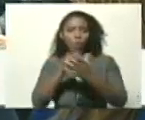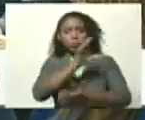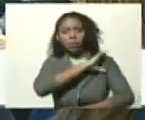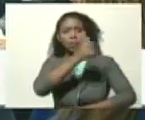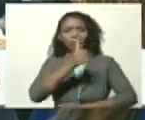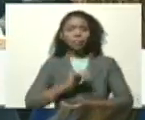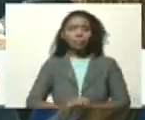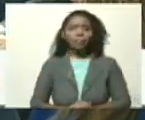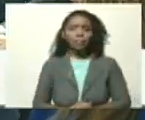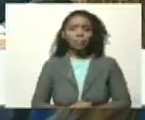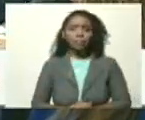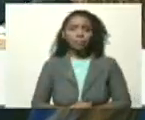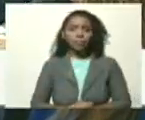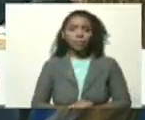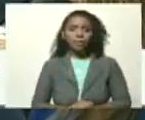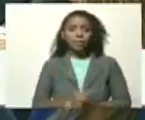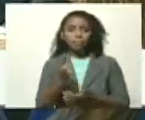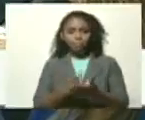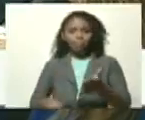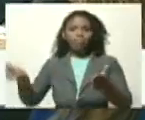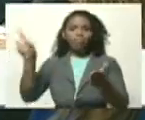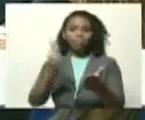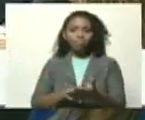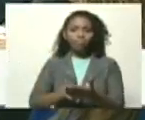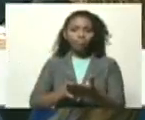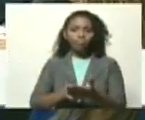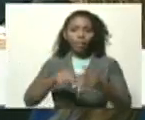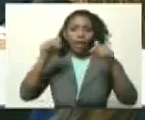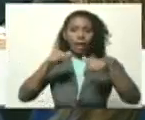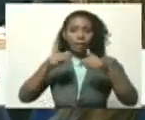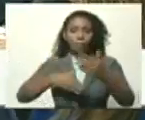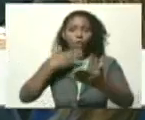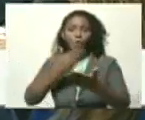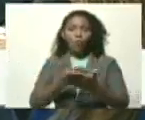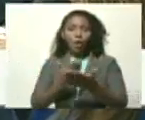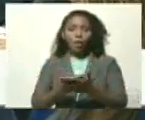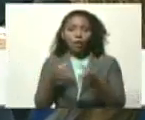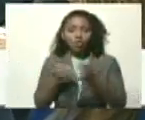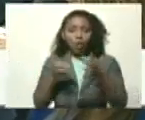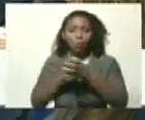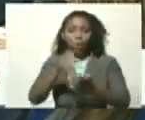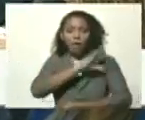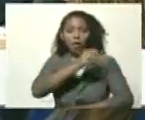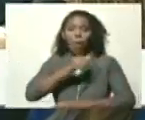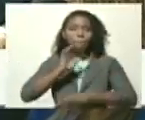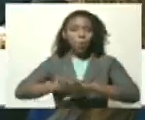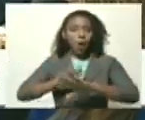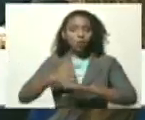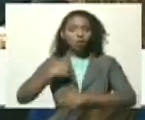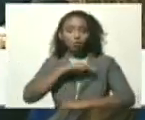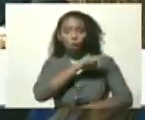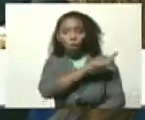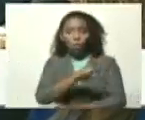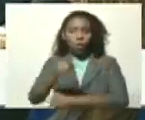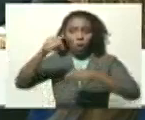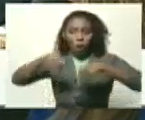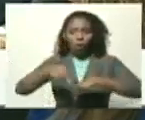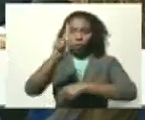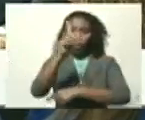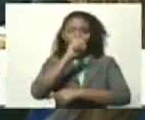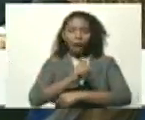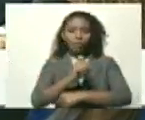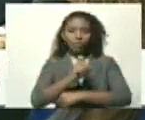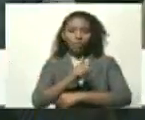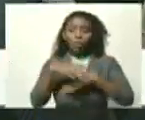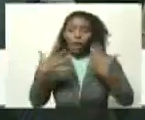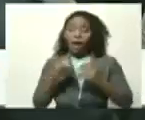presidente, y ratificar esta propuesta de Junta Directiva, porque estamos cumpliendo hoy exactamente 1 año